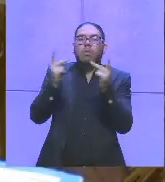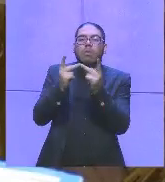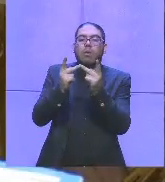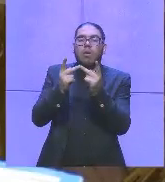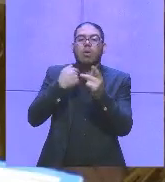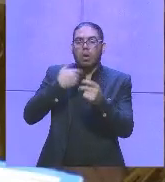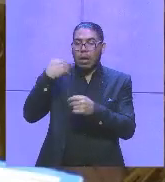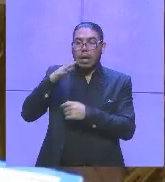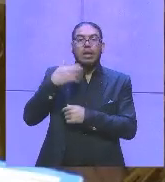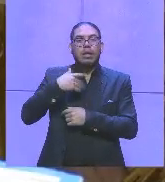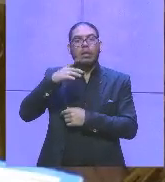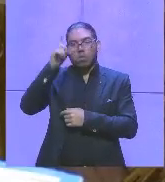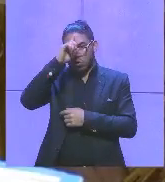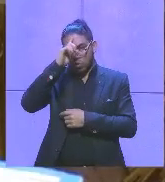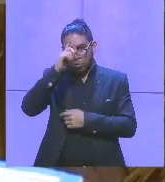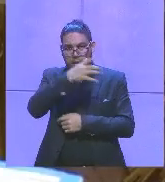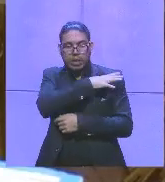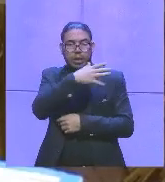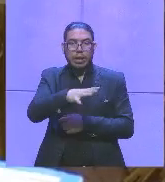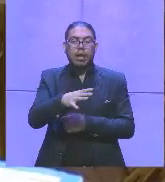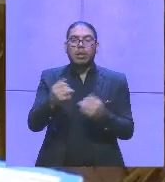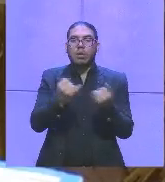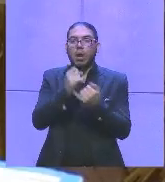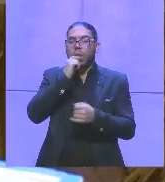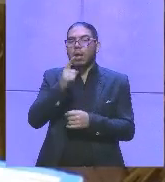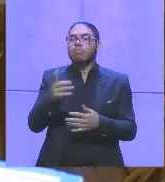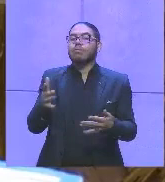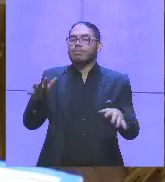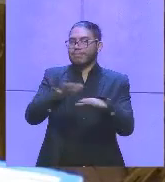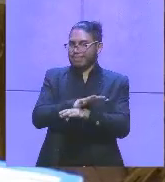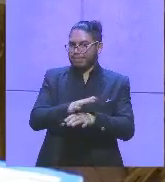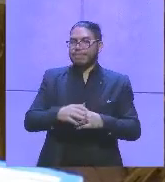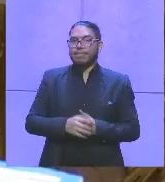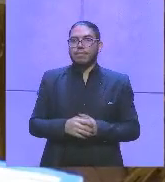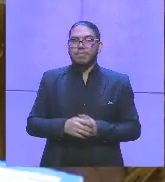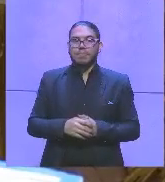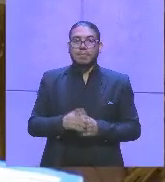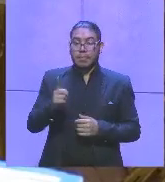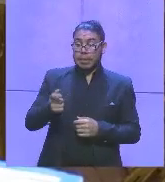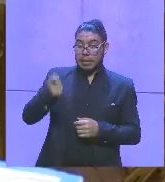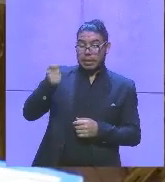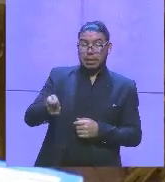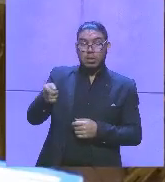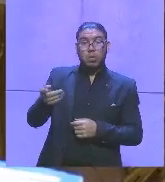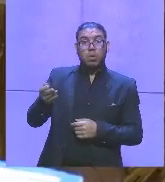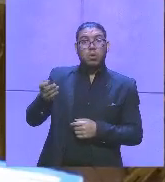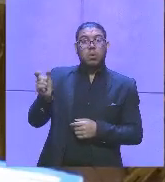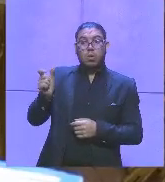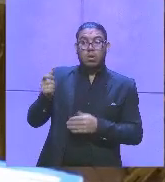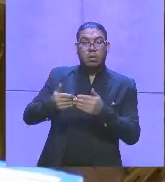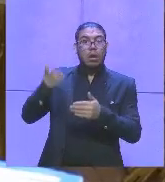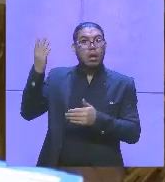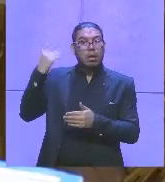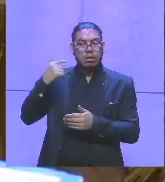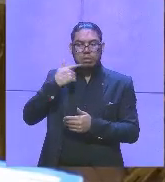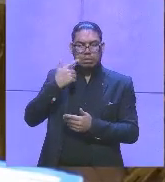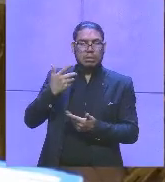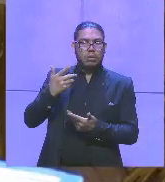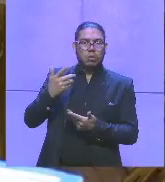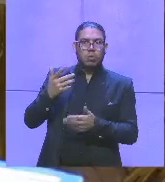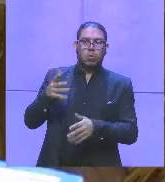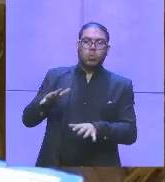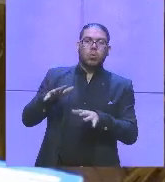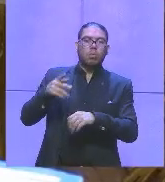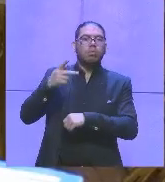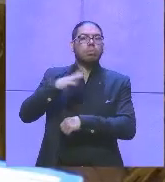en Consejo General cuando tuvimos que acatar esta sentencia. A mí me pareció que esta sentencia atentaba contra la certeza y